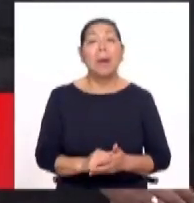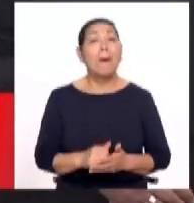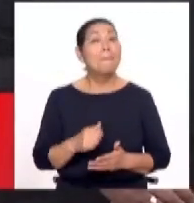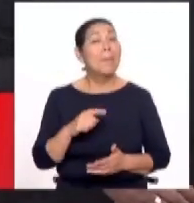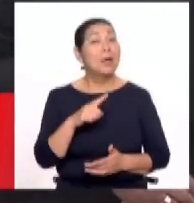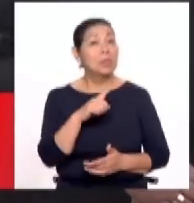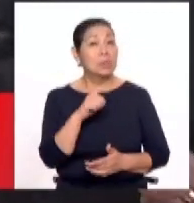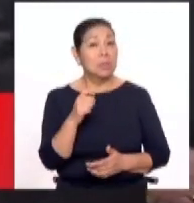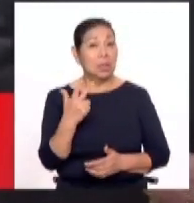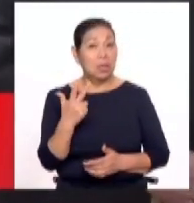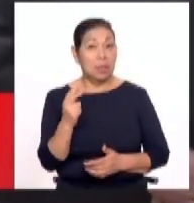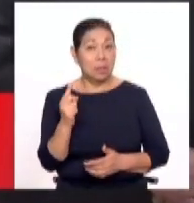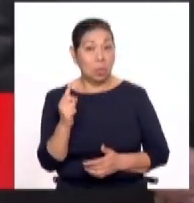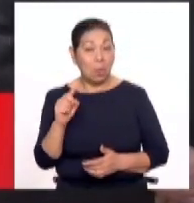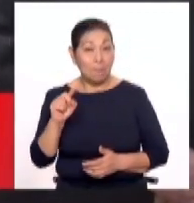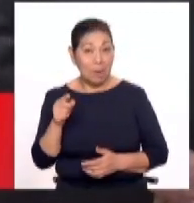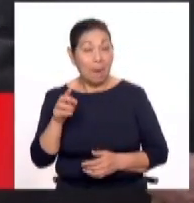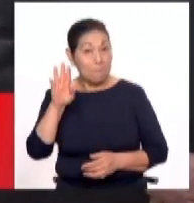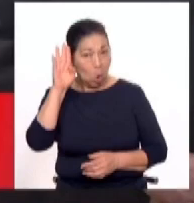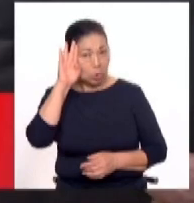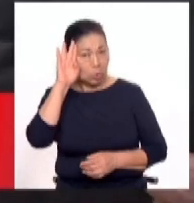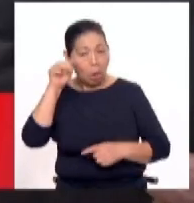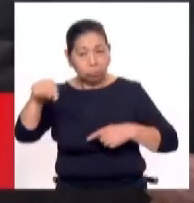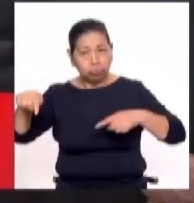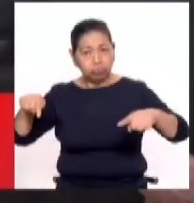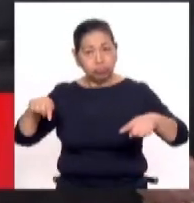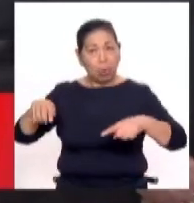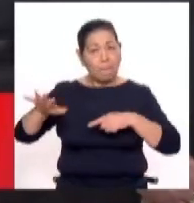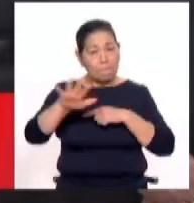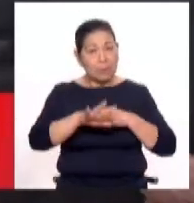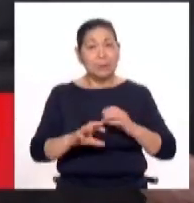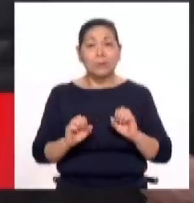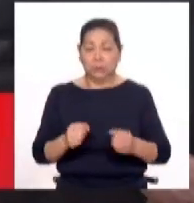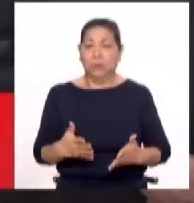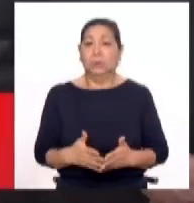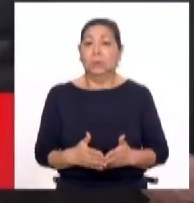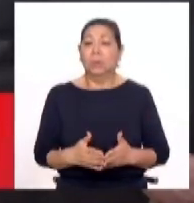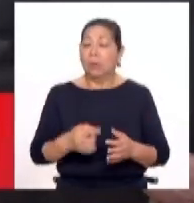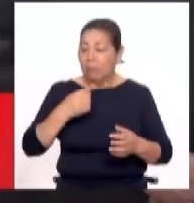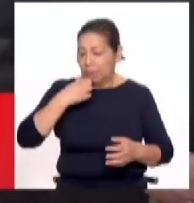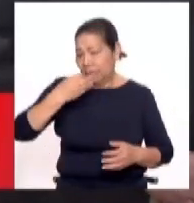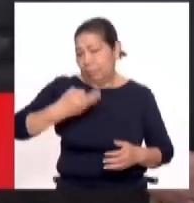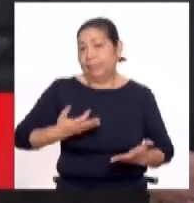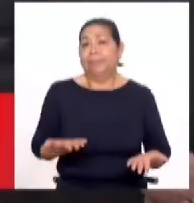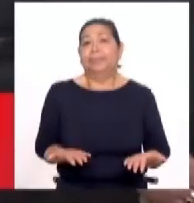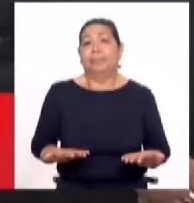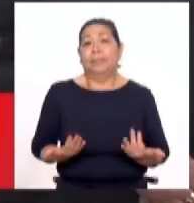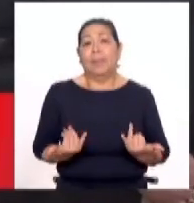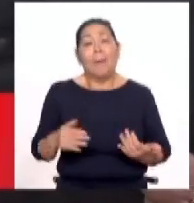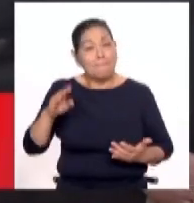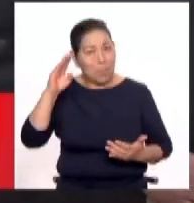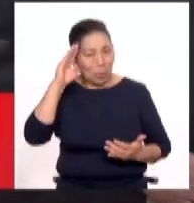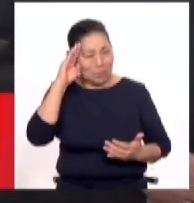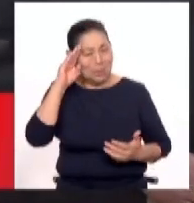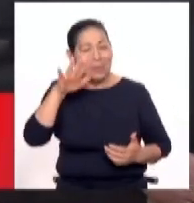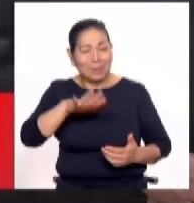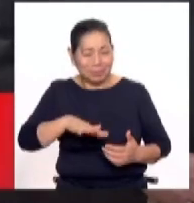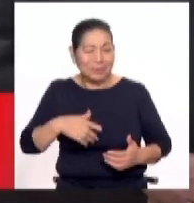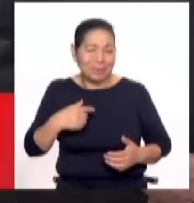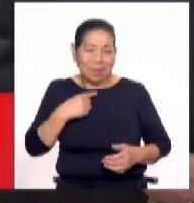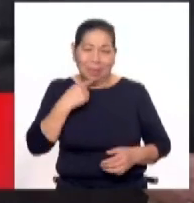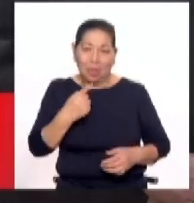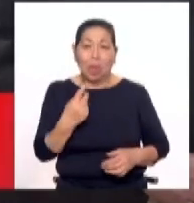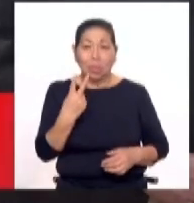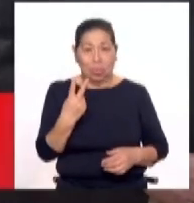de 131.000 policías y obviamente tenemos que ser realistas lo que ocurre en la Policía Nacional.